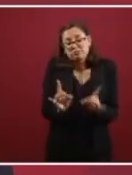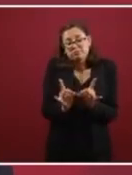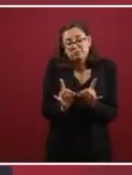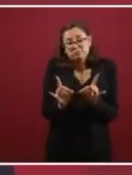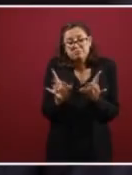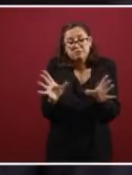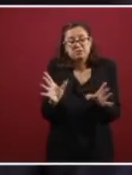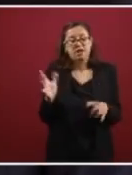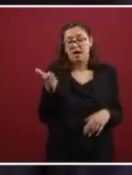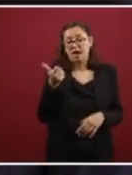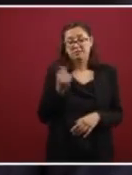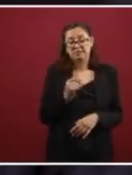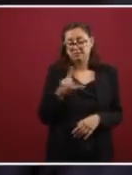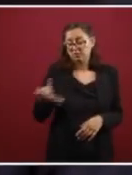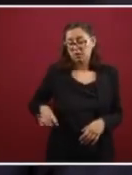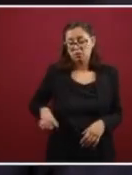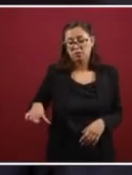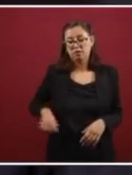que tenemos.